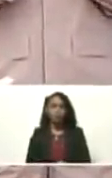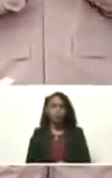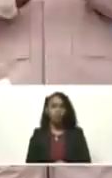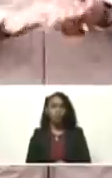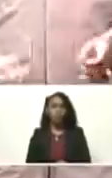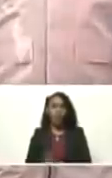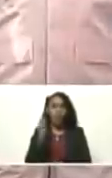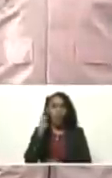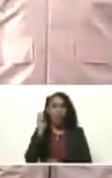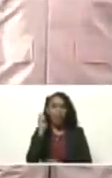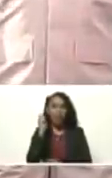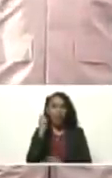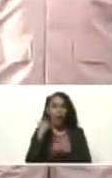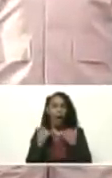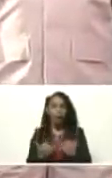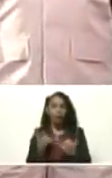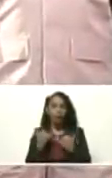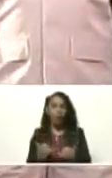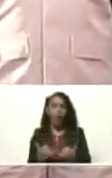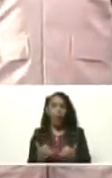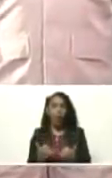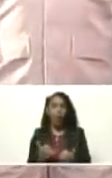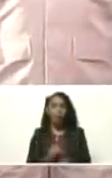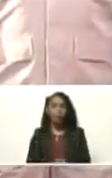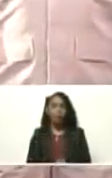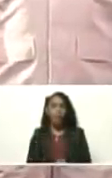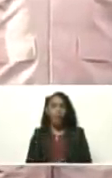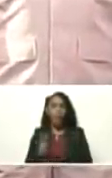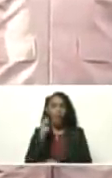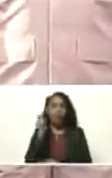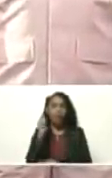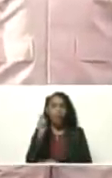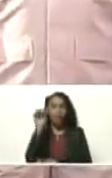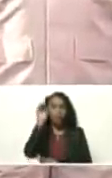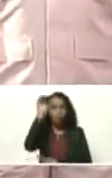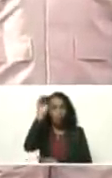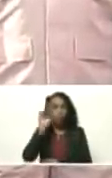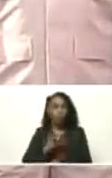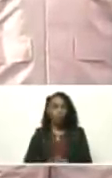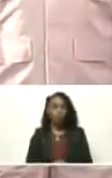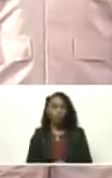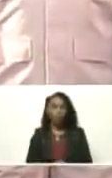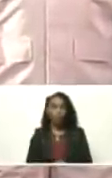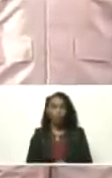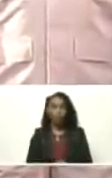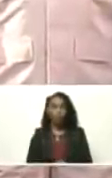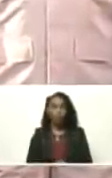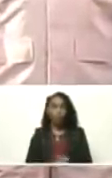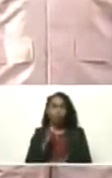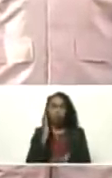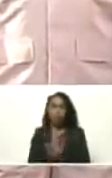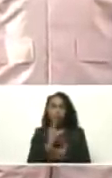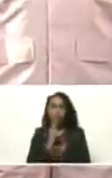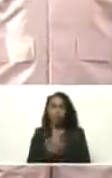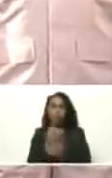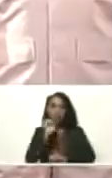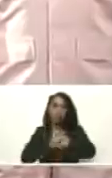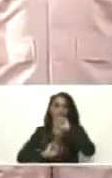Las tareas del presente, las tareas del futuro, siempre en